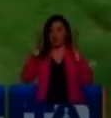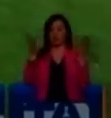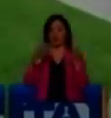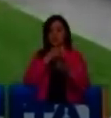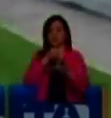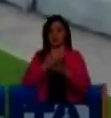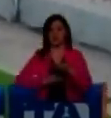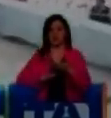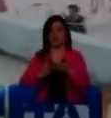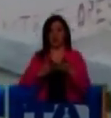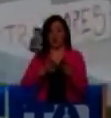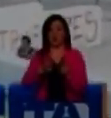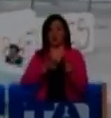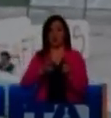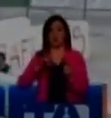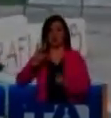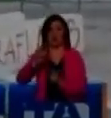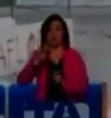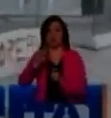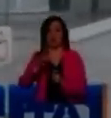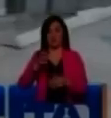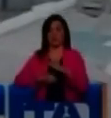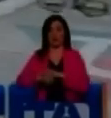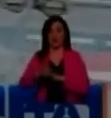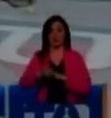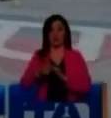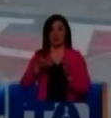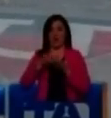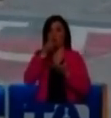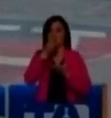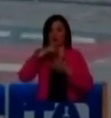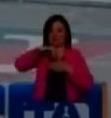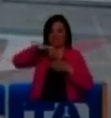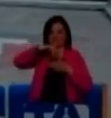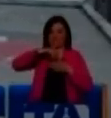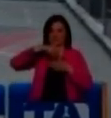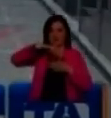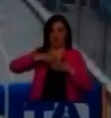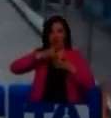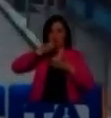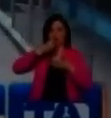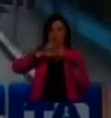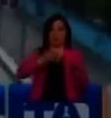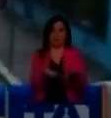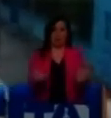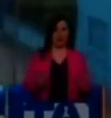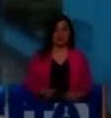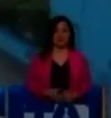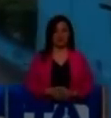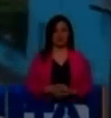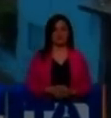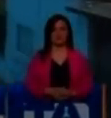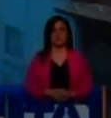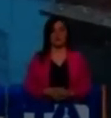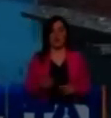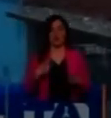control porque están matando hasta los pobres perritos para que nadie diga nada, pues. Se va a aumentar el control constantemente, se va a designar nuevamente, se